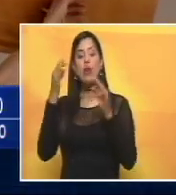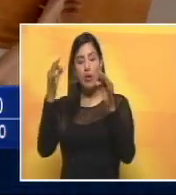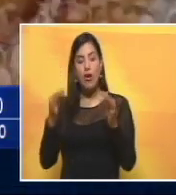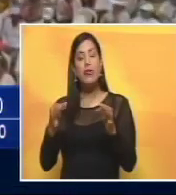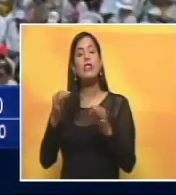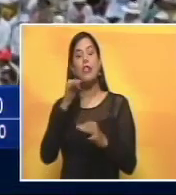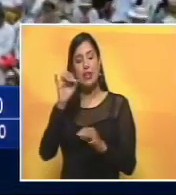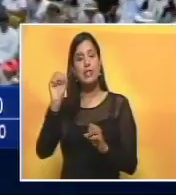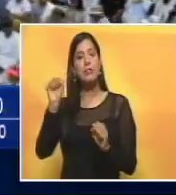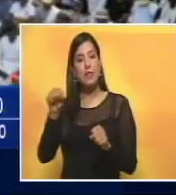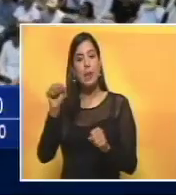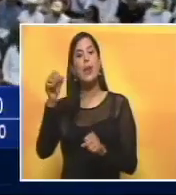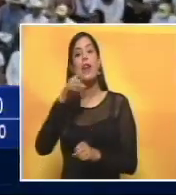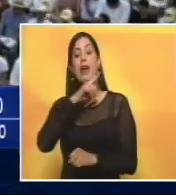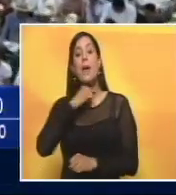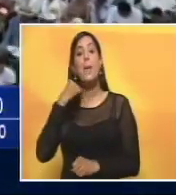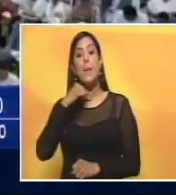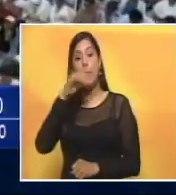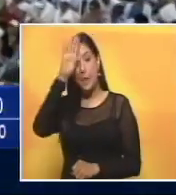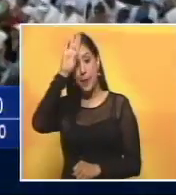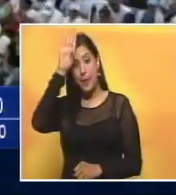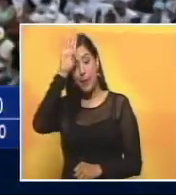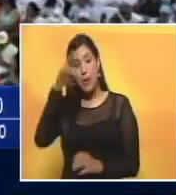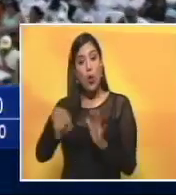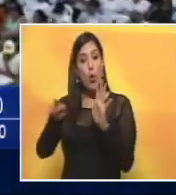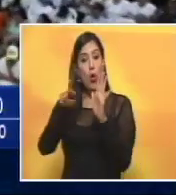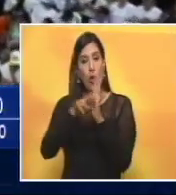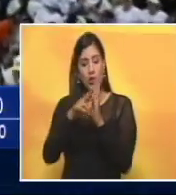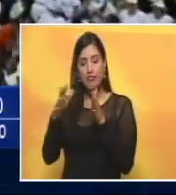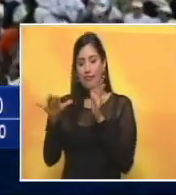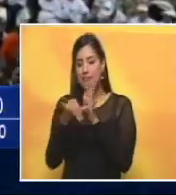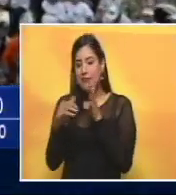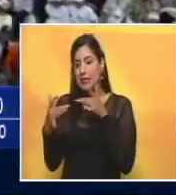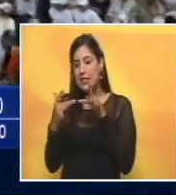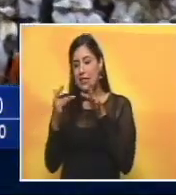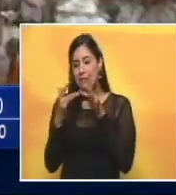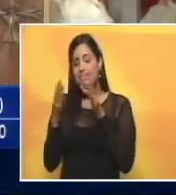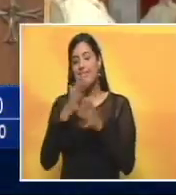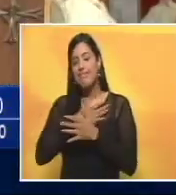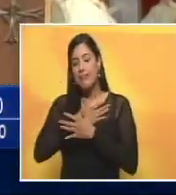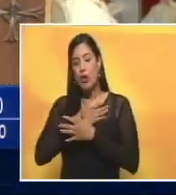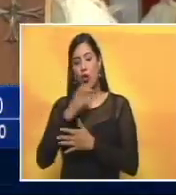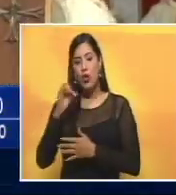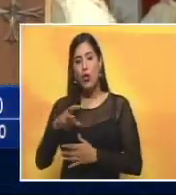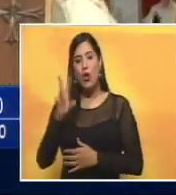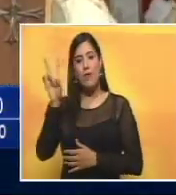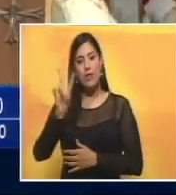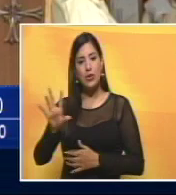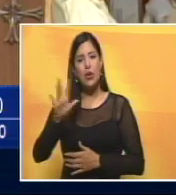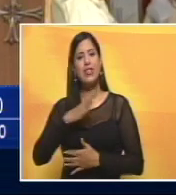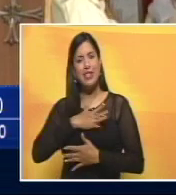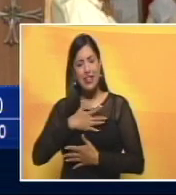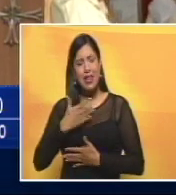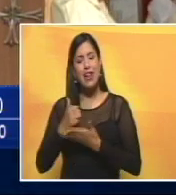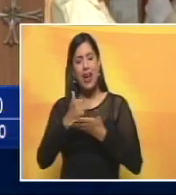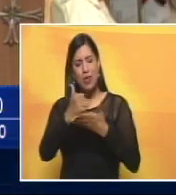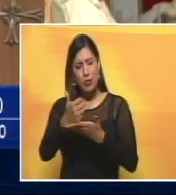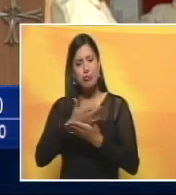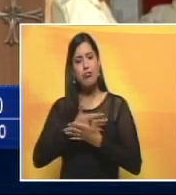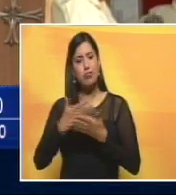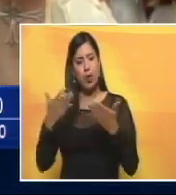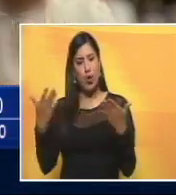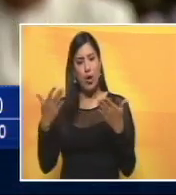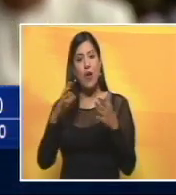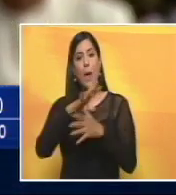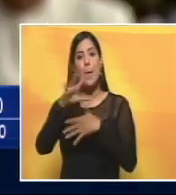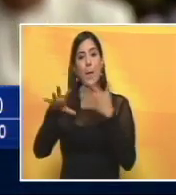confirmó esa información y dijeron que el Papa les reiteró la cercanía que siente hacia Venezuela y su deseo de poder colaborar